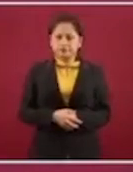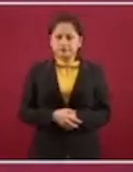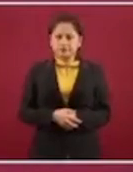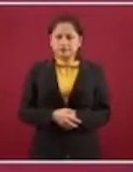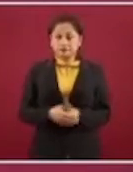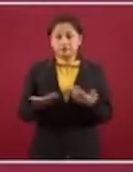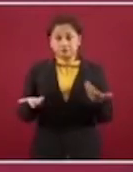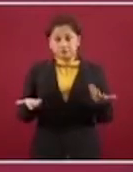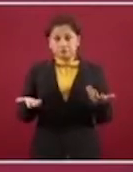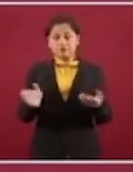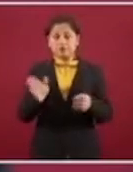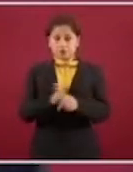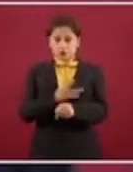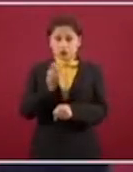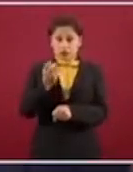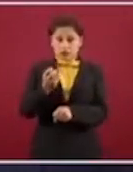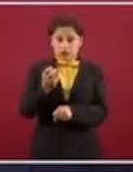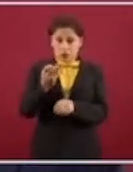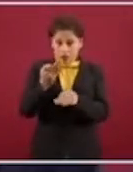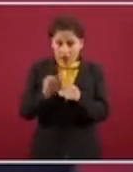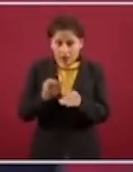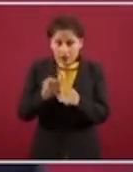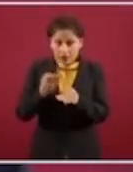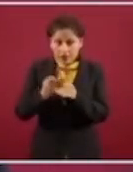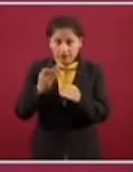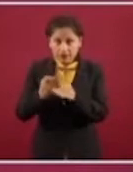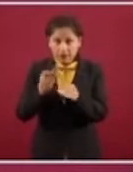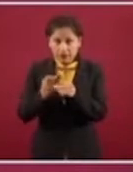estamos preparándonos.